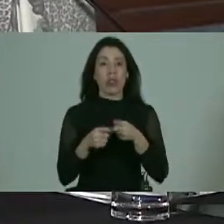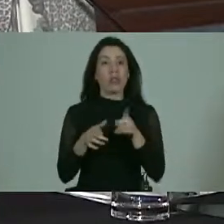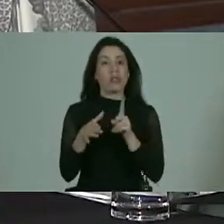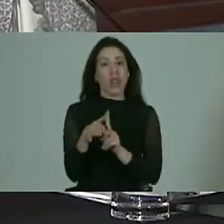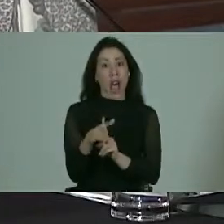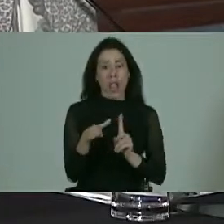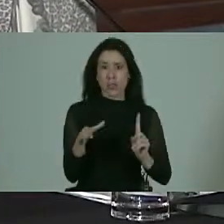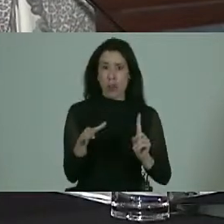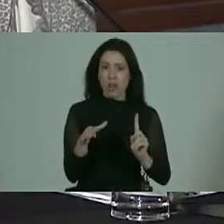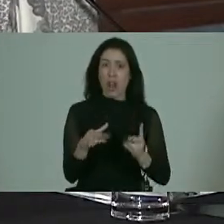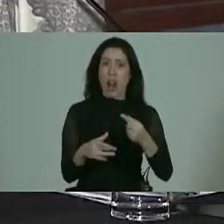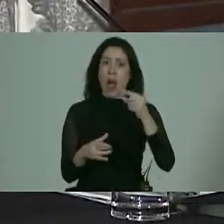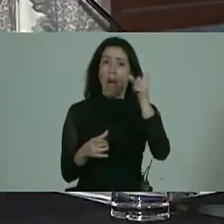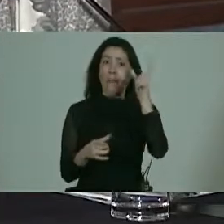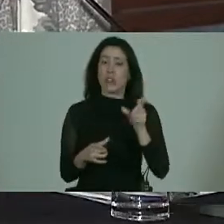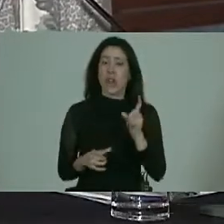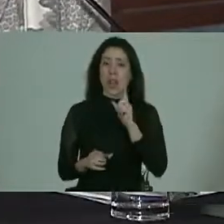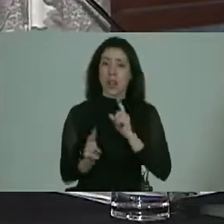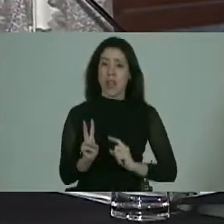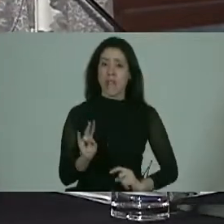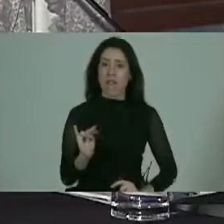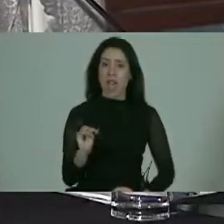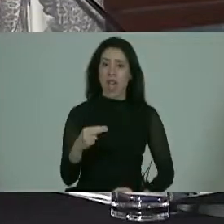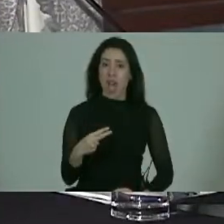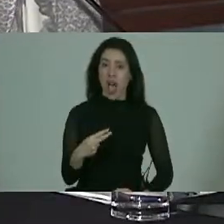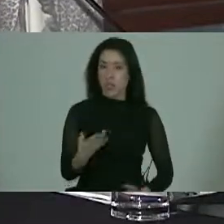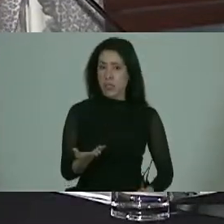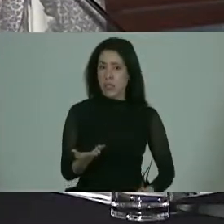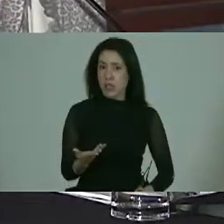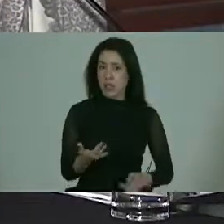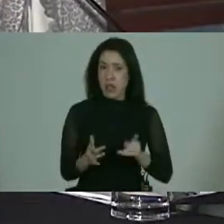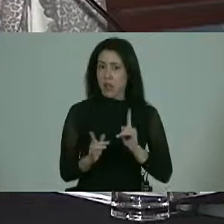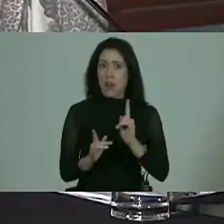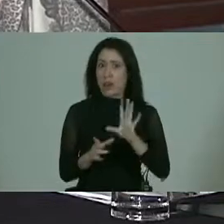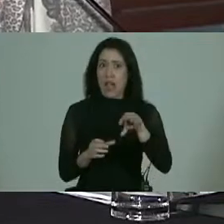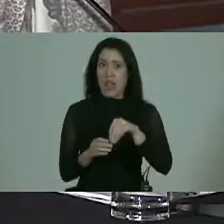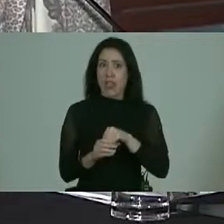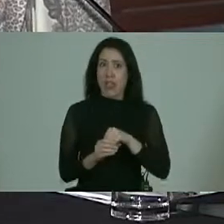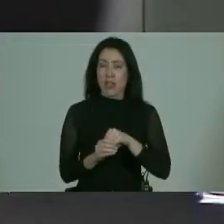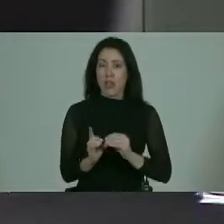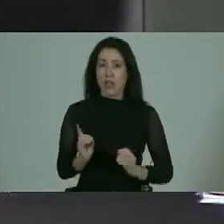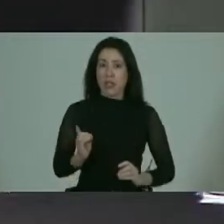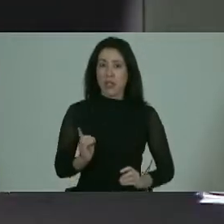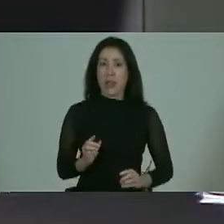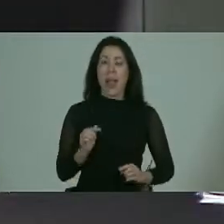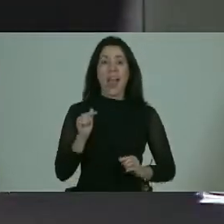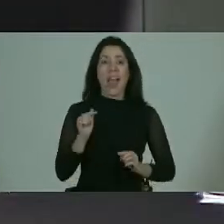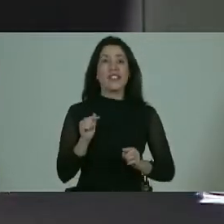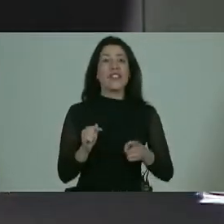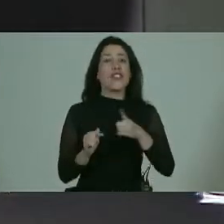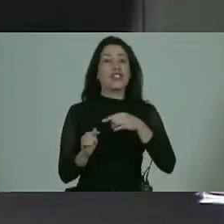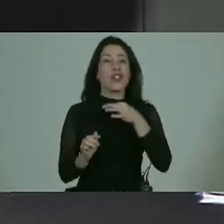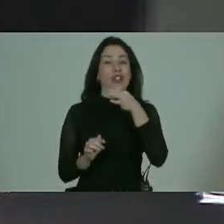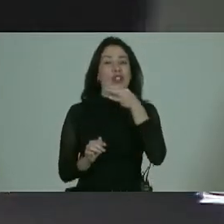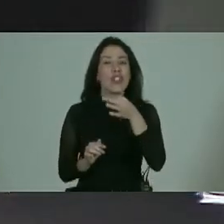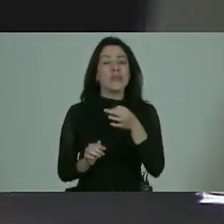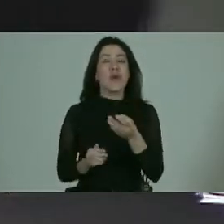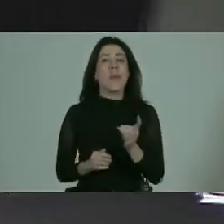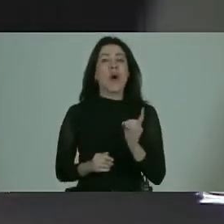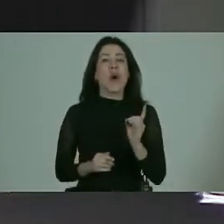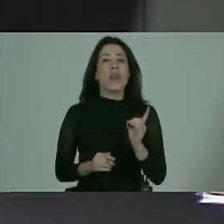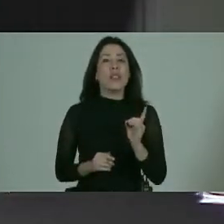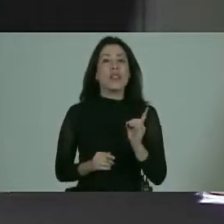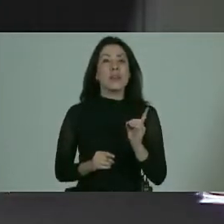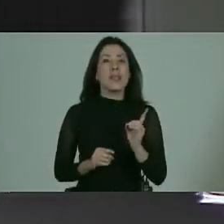el portador de anticuerpos hacia ser excluido quedan excluidos lo que pasa es que eso lo tomamos como una discapacidad solo